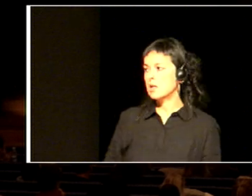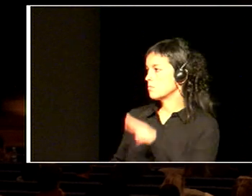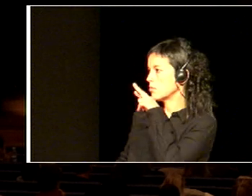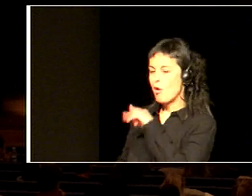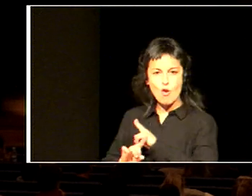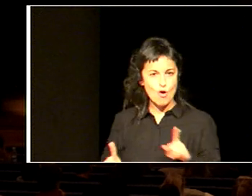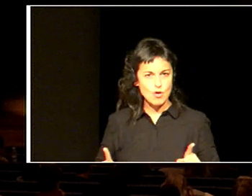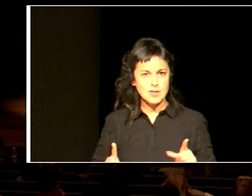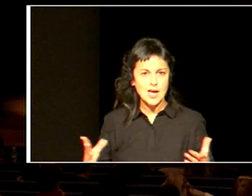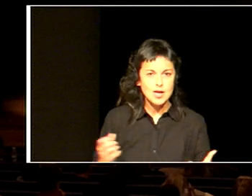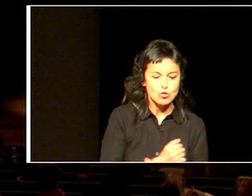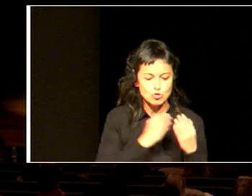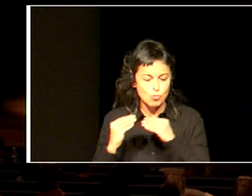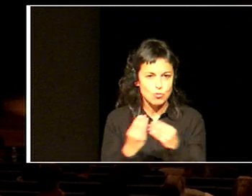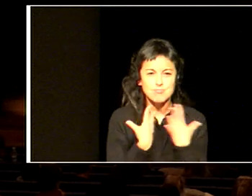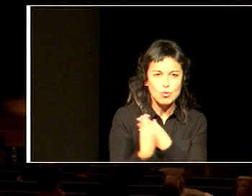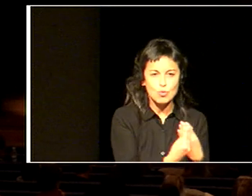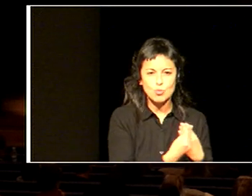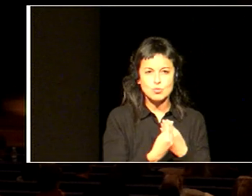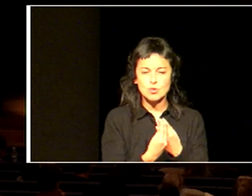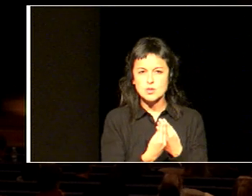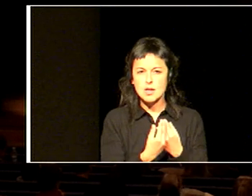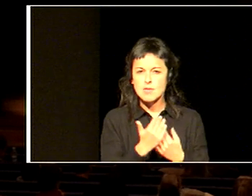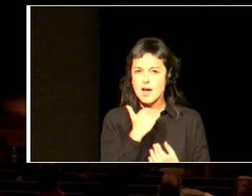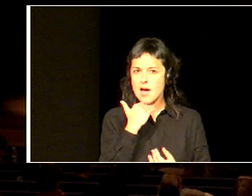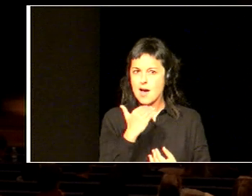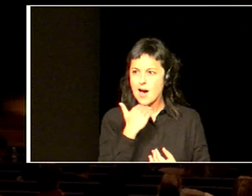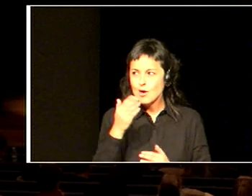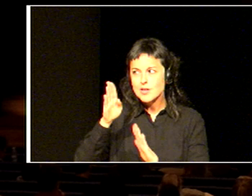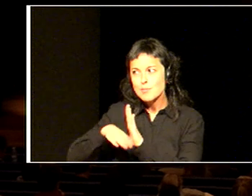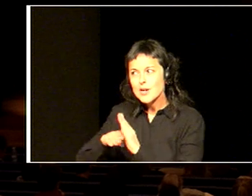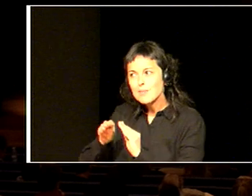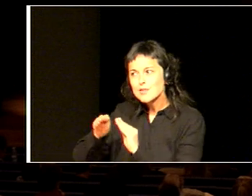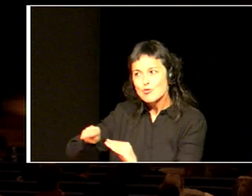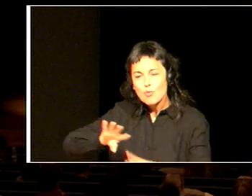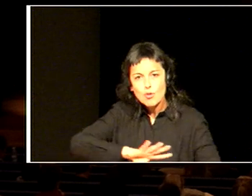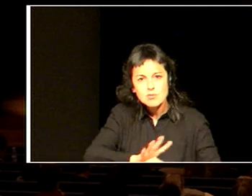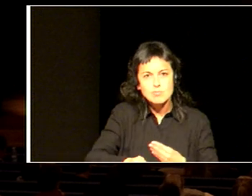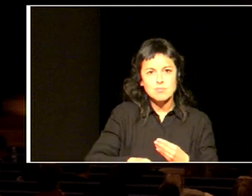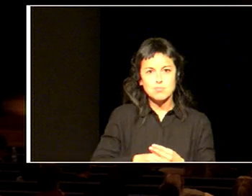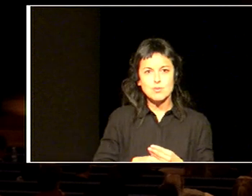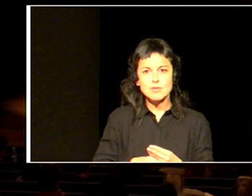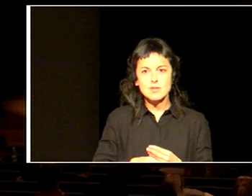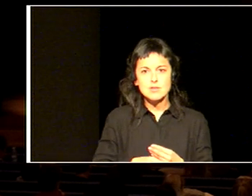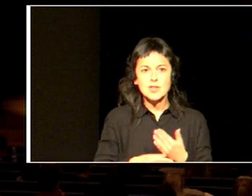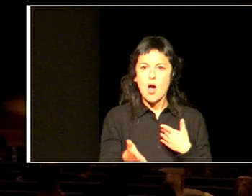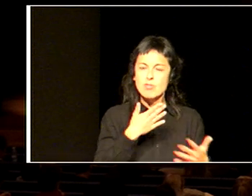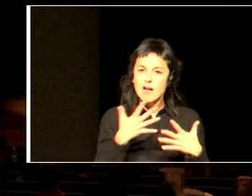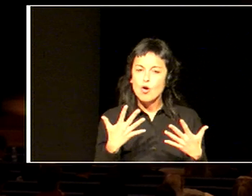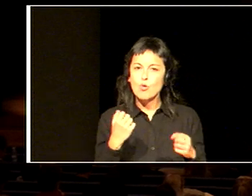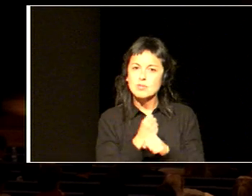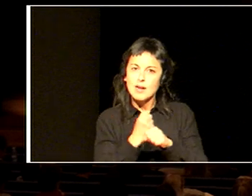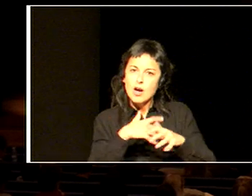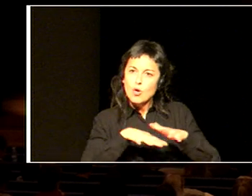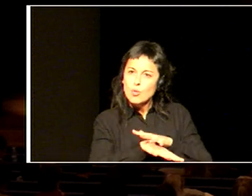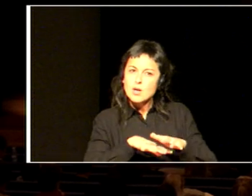juntos. Había algo que sostenía el trabajo de OSATUS. Entonces, había un diálogo, un trabajo en red, y siempre en medio de la